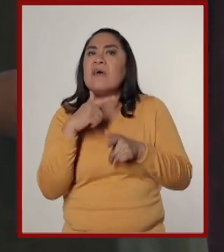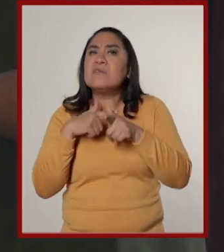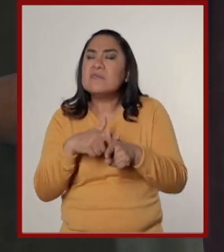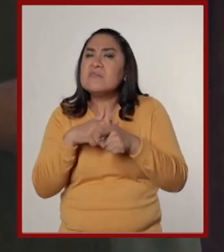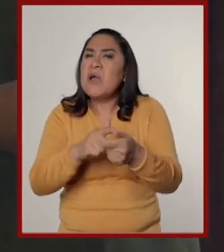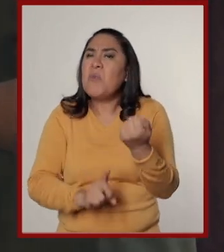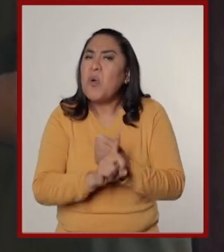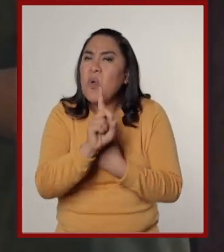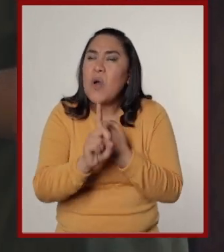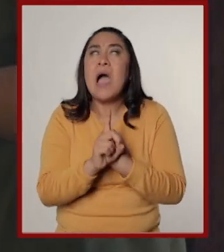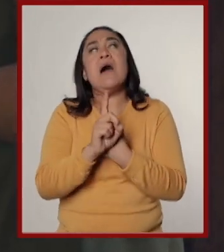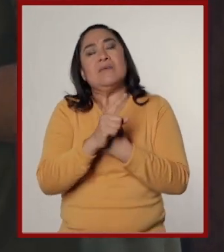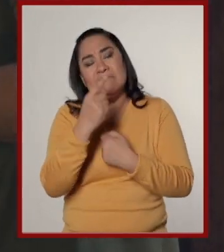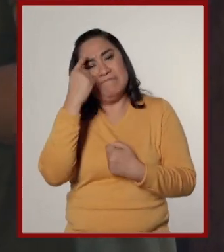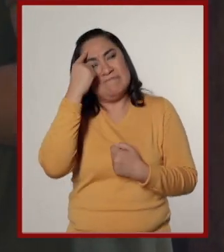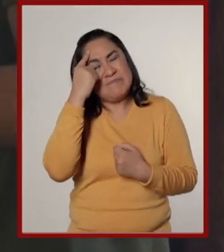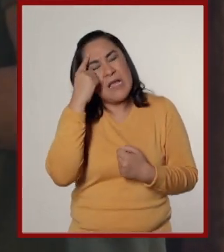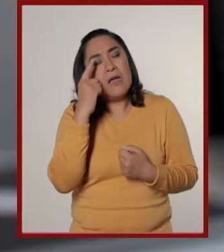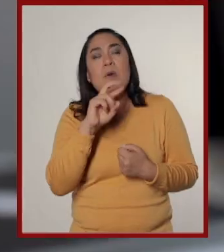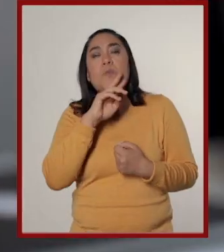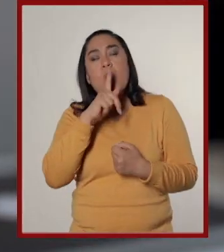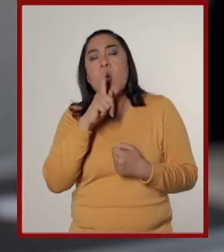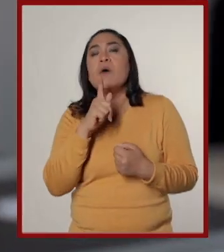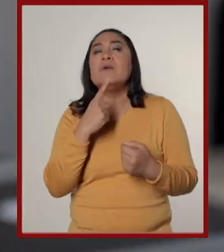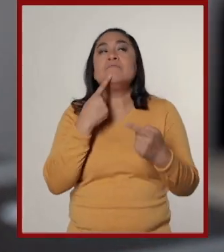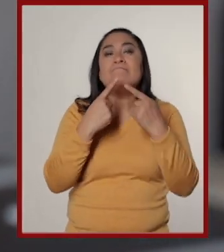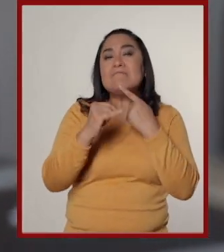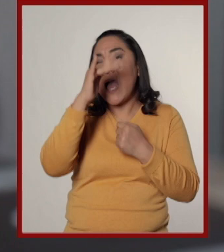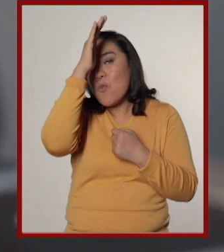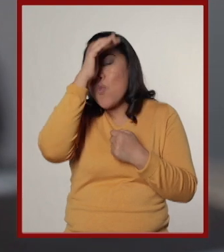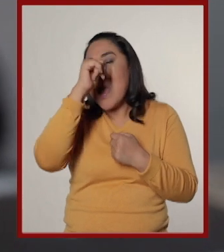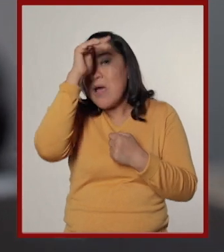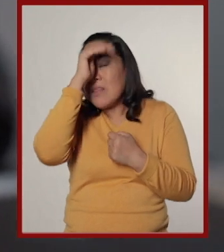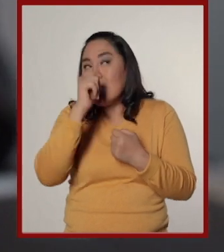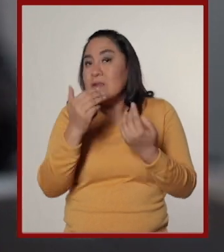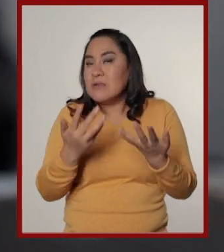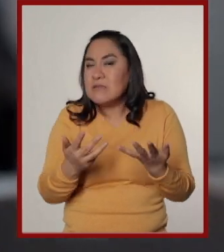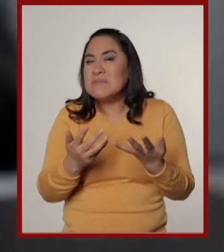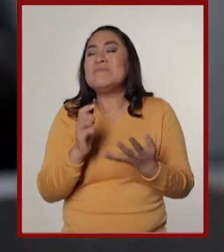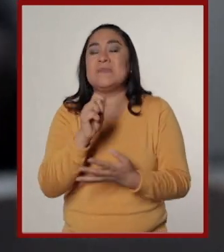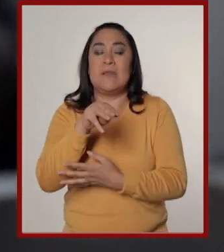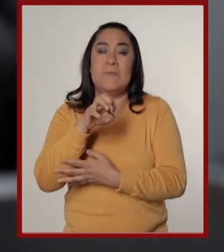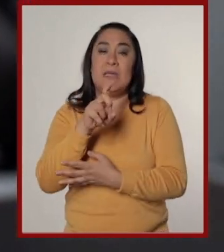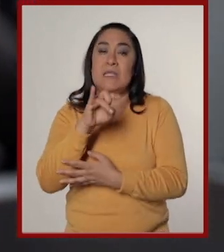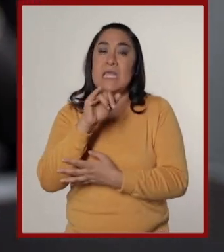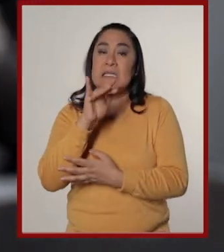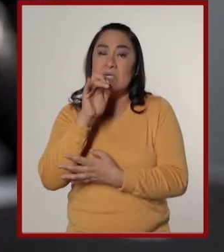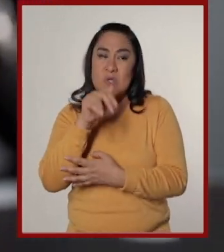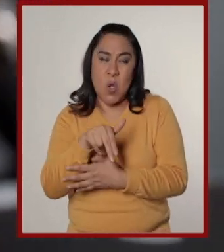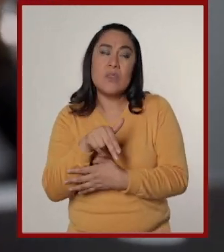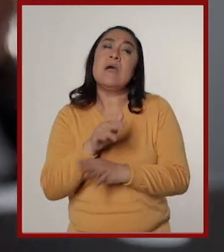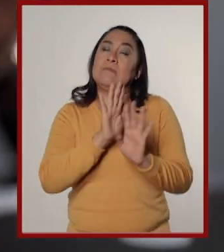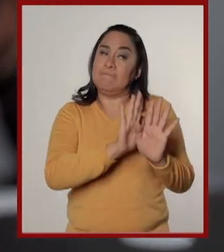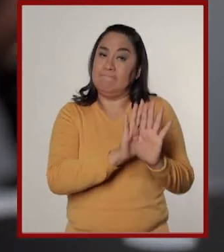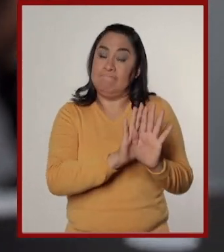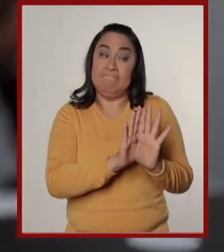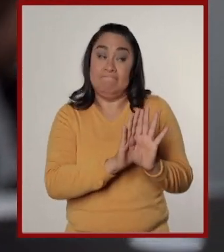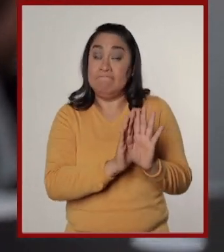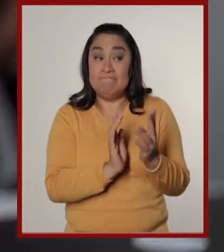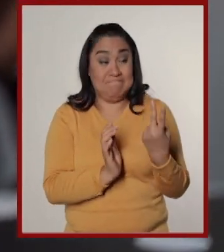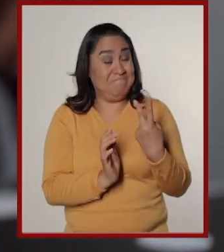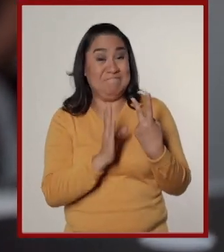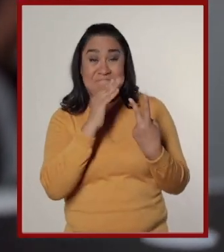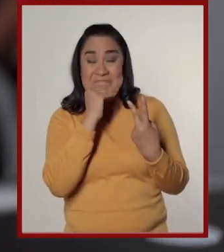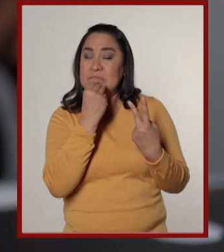funcionó, entonces puedes recurrir a una mediación. Una mediación es buscar a un tercero